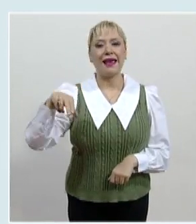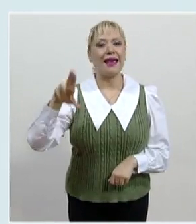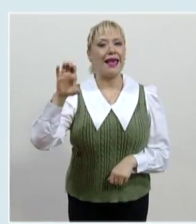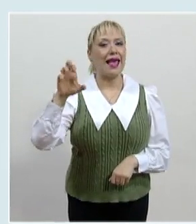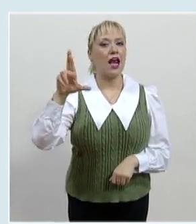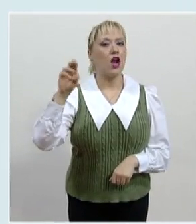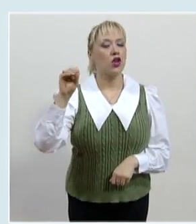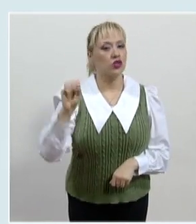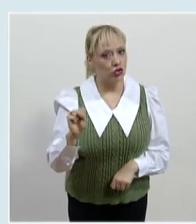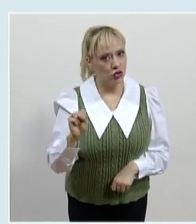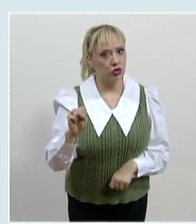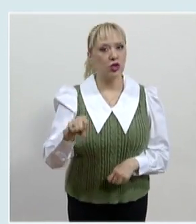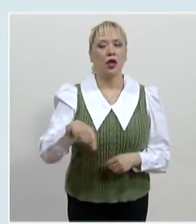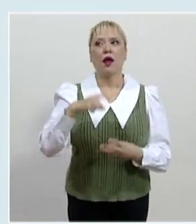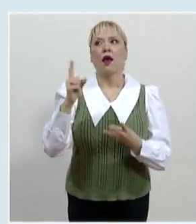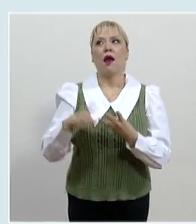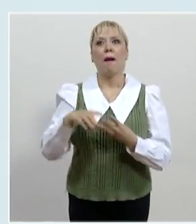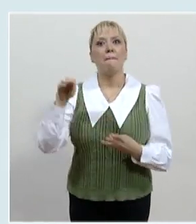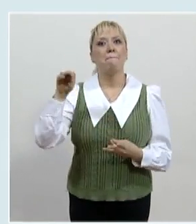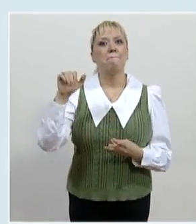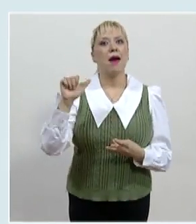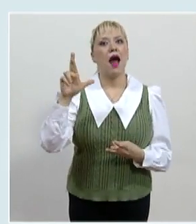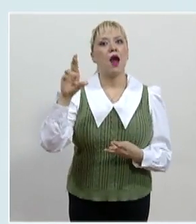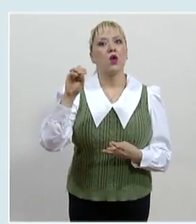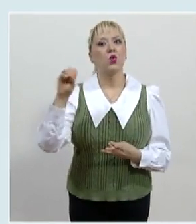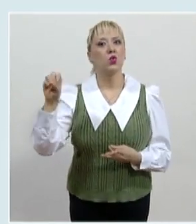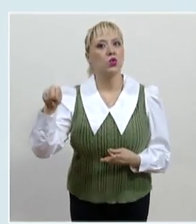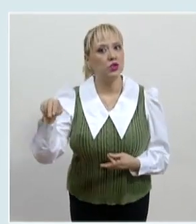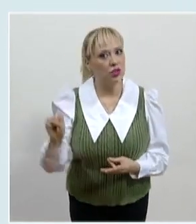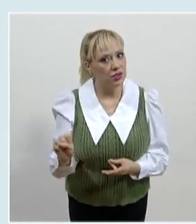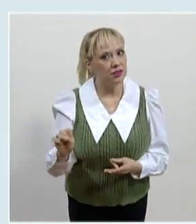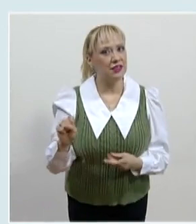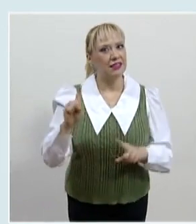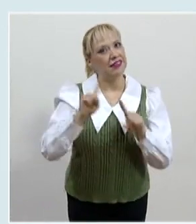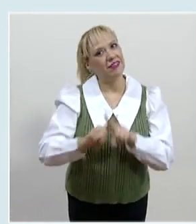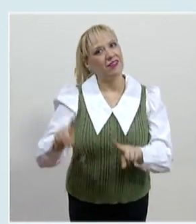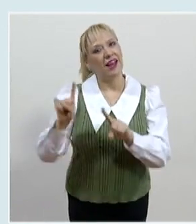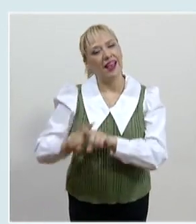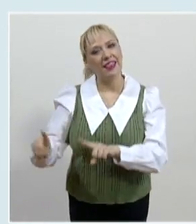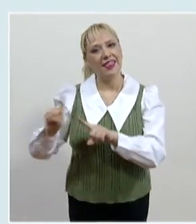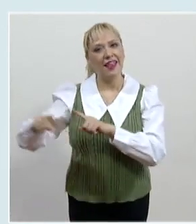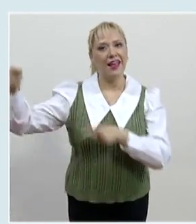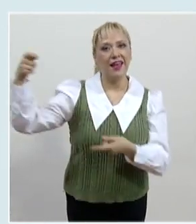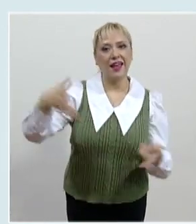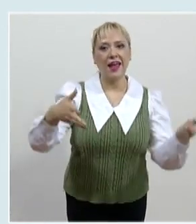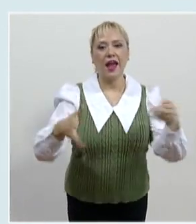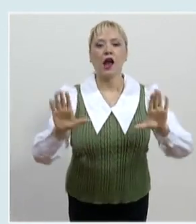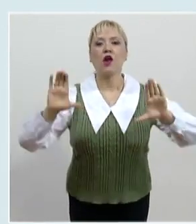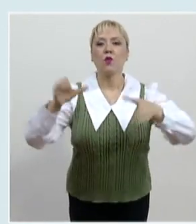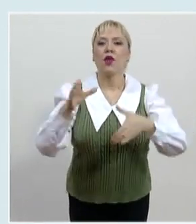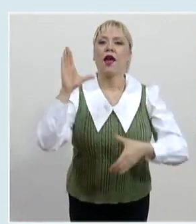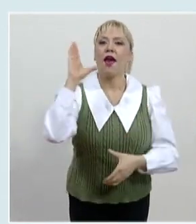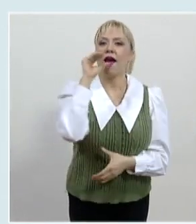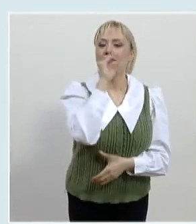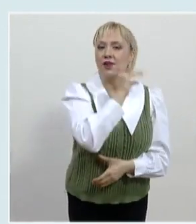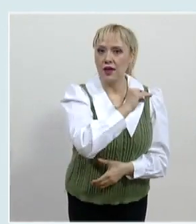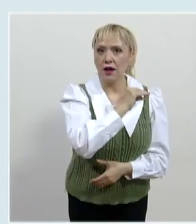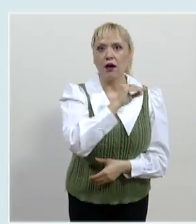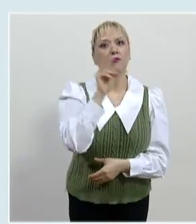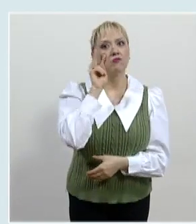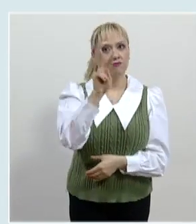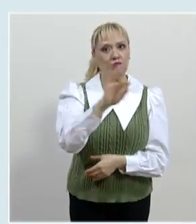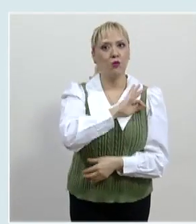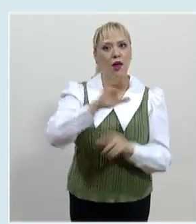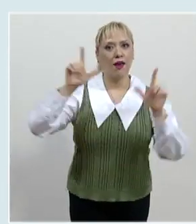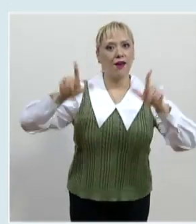Suriname se llaman maroons. Esto y más sobre las culturas afrodescendientes en las Américas está ya disponible en